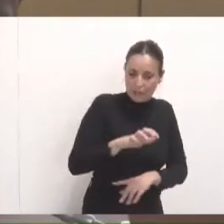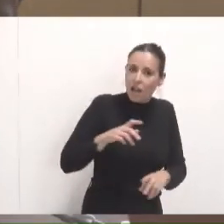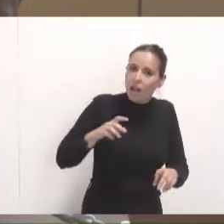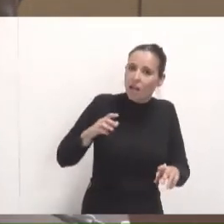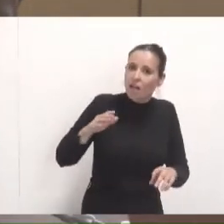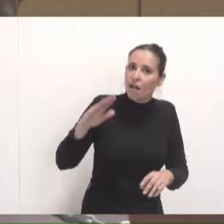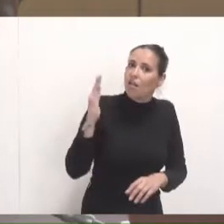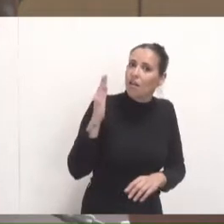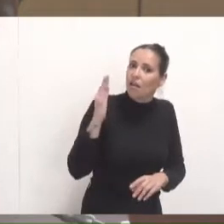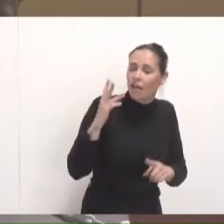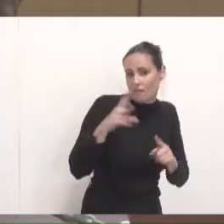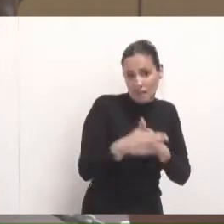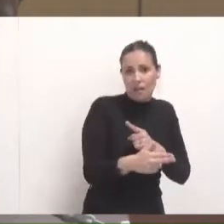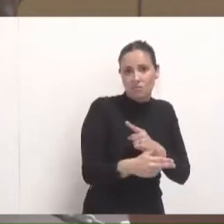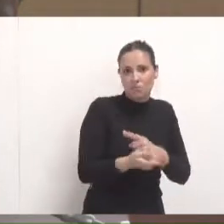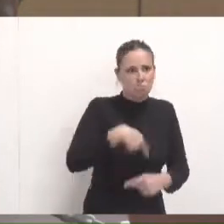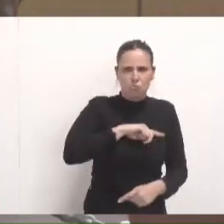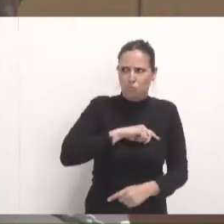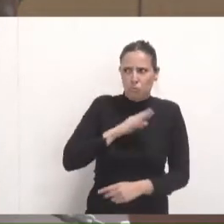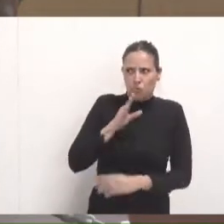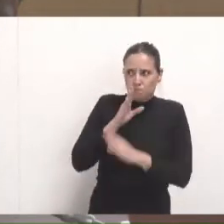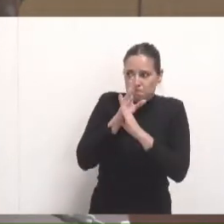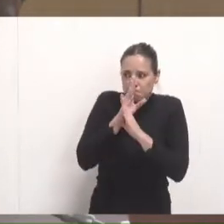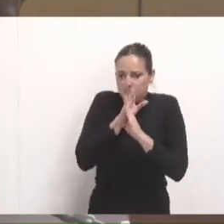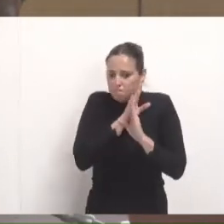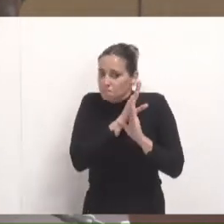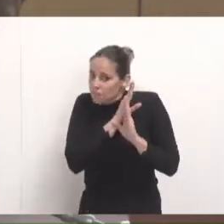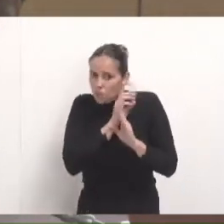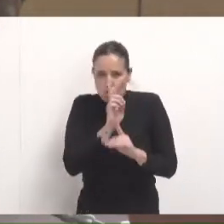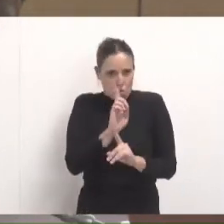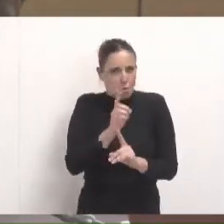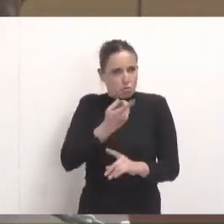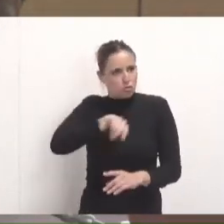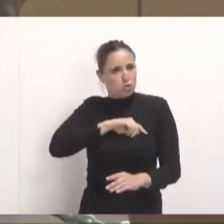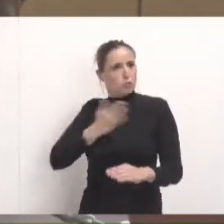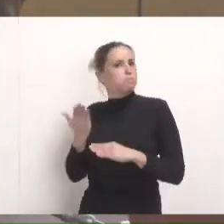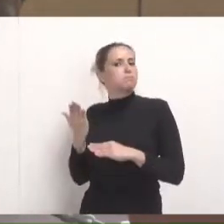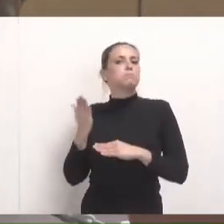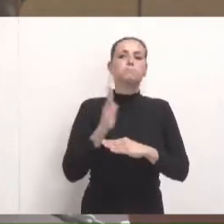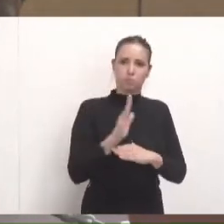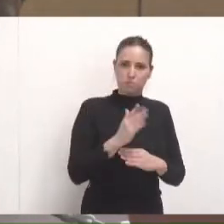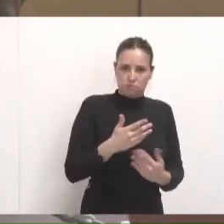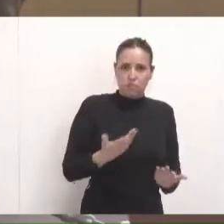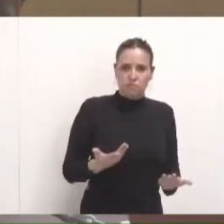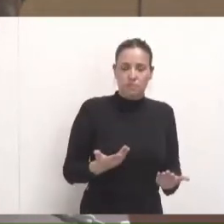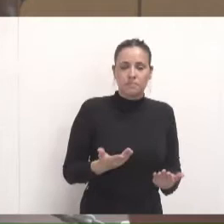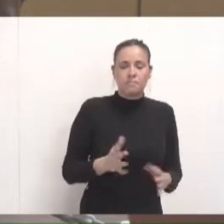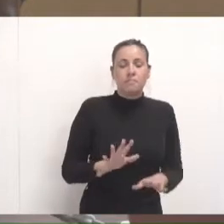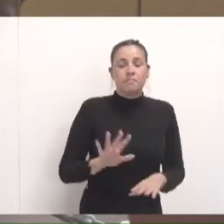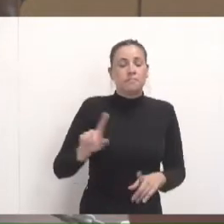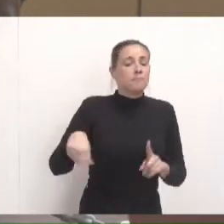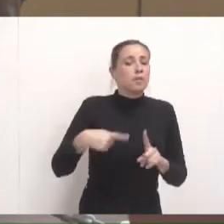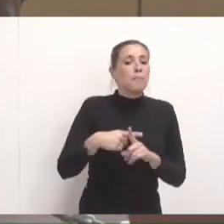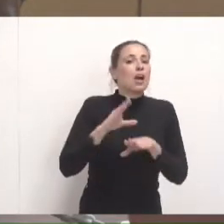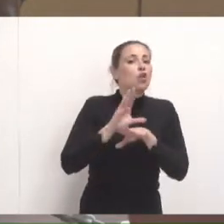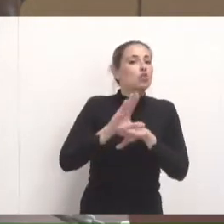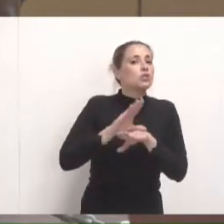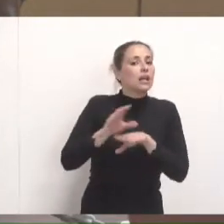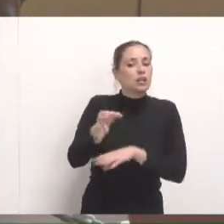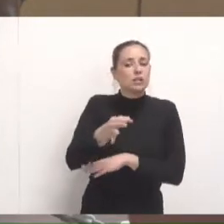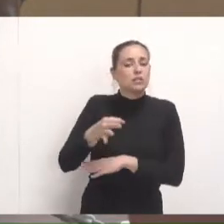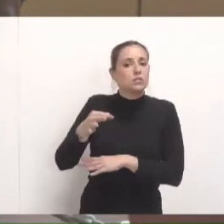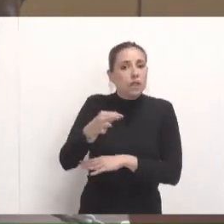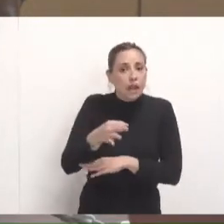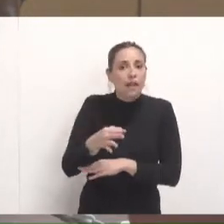hemos escondido. Y ciñéndonos a la comparecencia del consejero insular de Agricultura, Ganadería